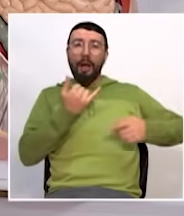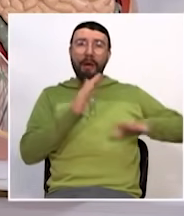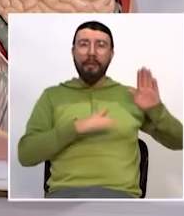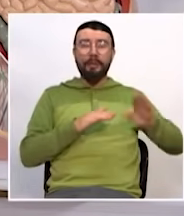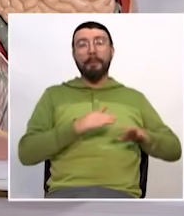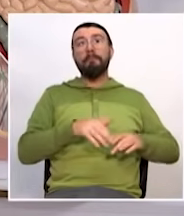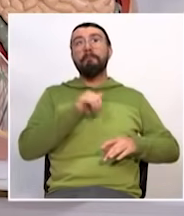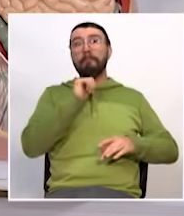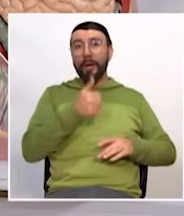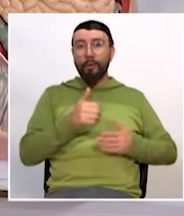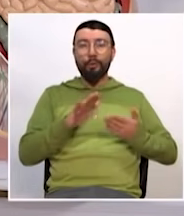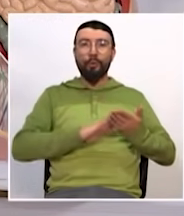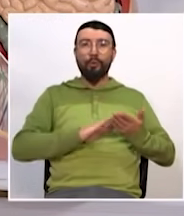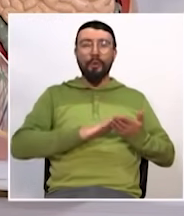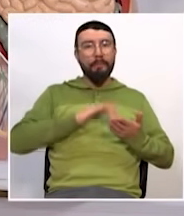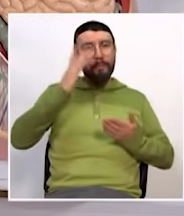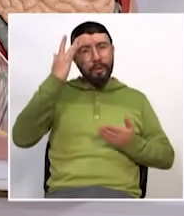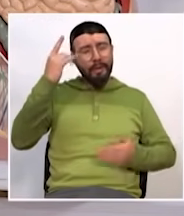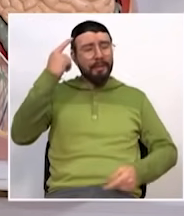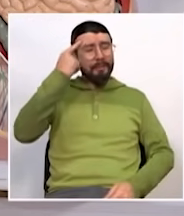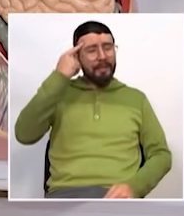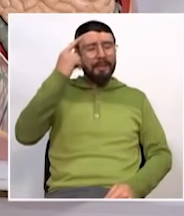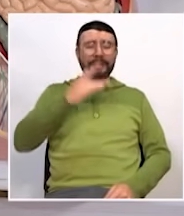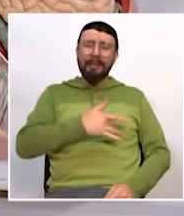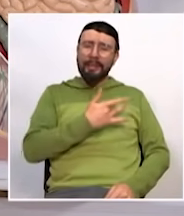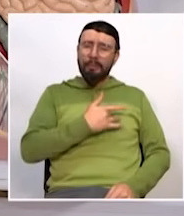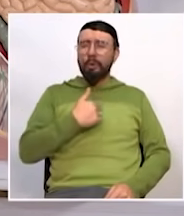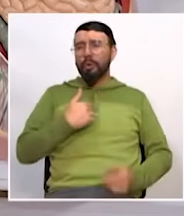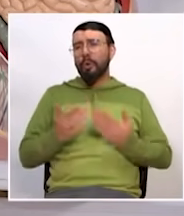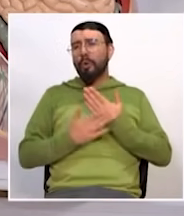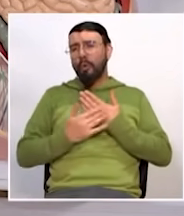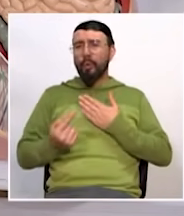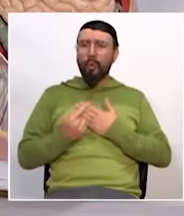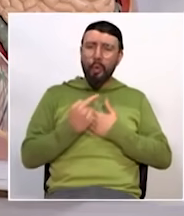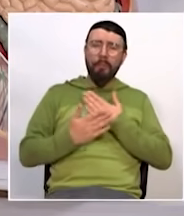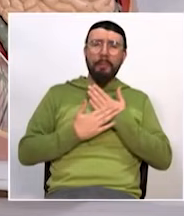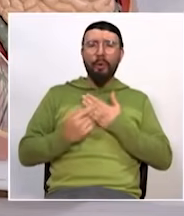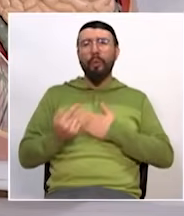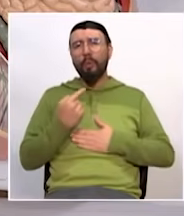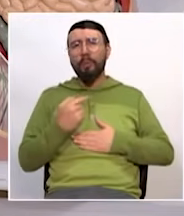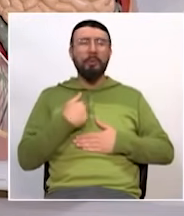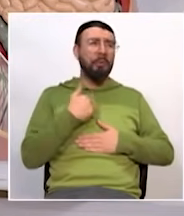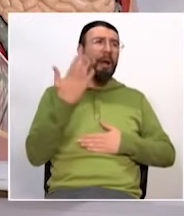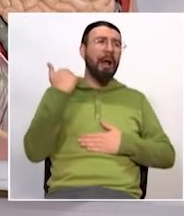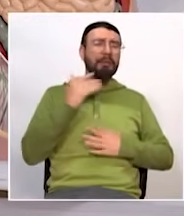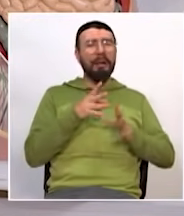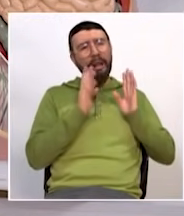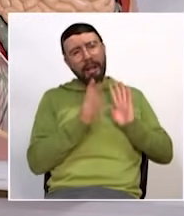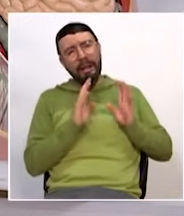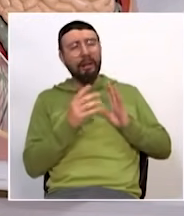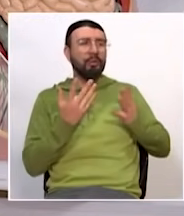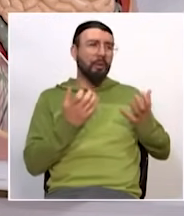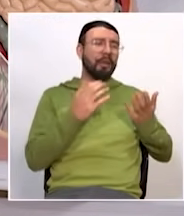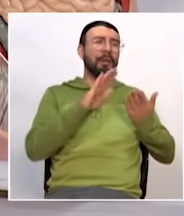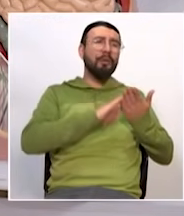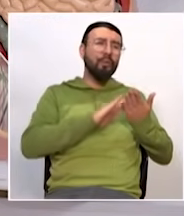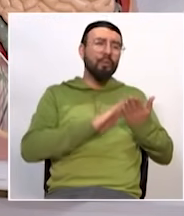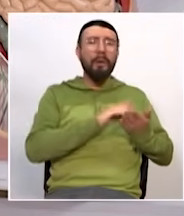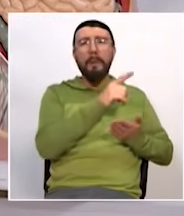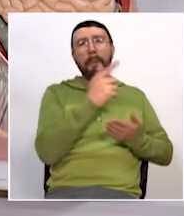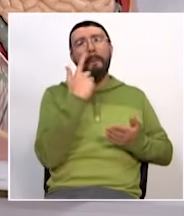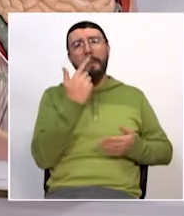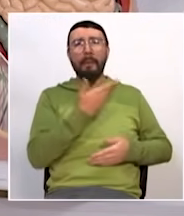incomodidad porque está acompañada por sentimientos de culpa porque en algún momento en esas discordias la persona que hizo que el papá o la mamá